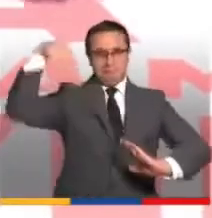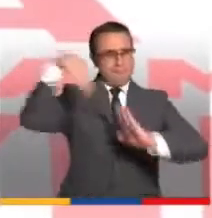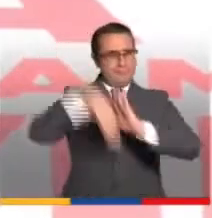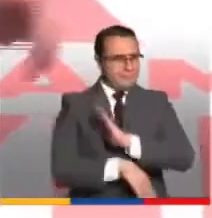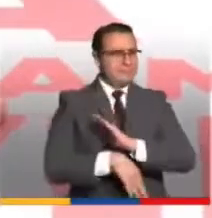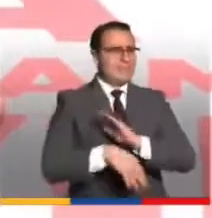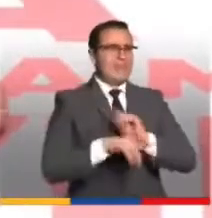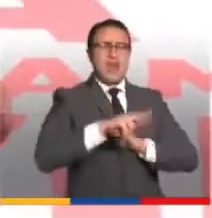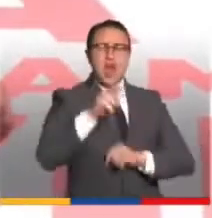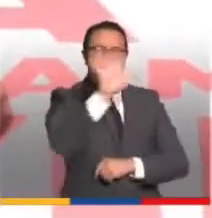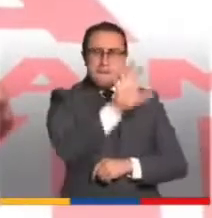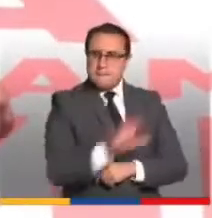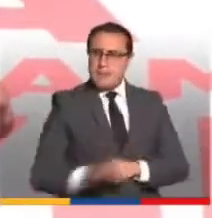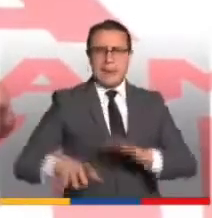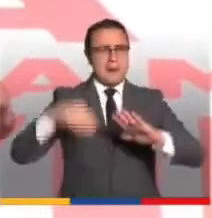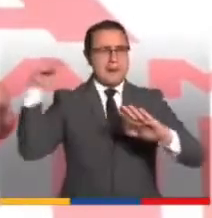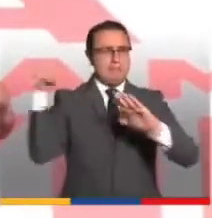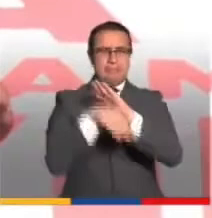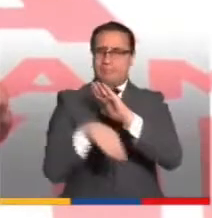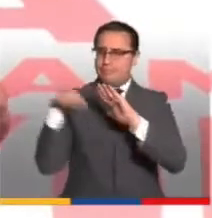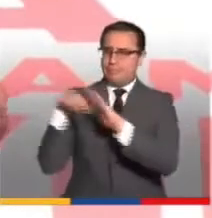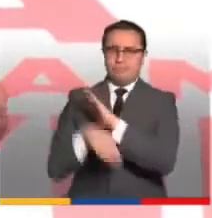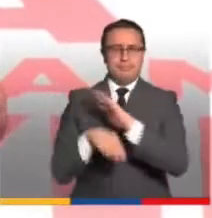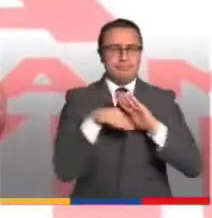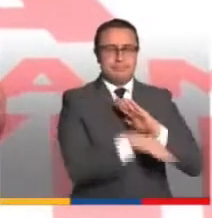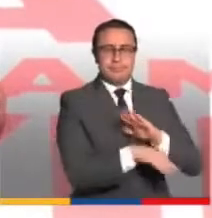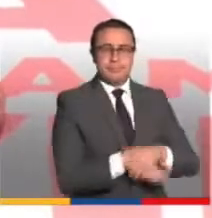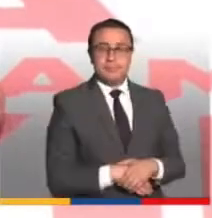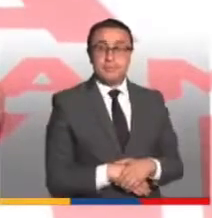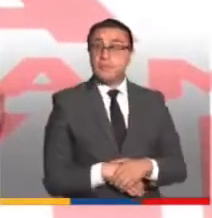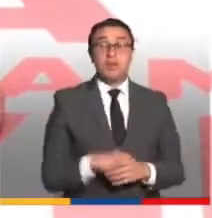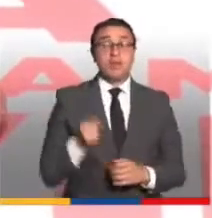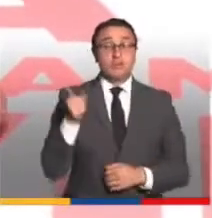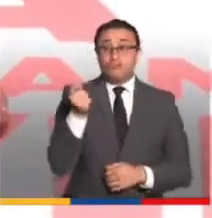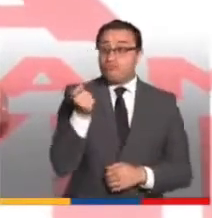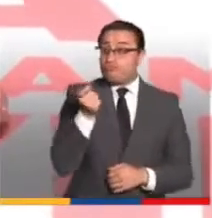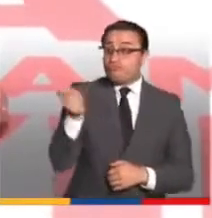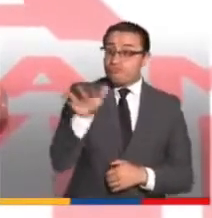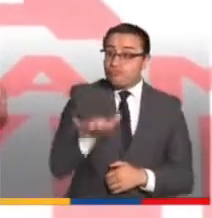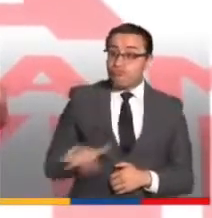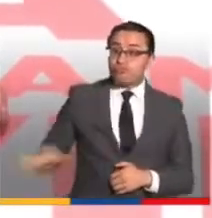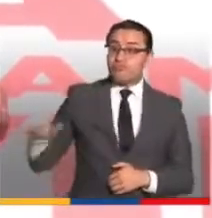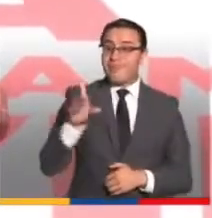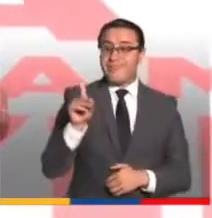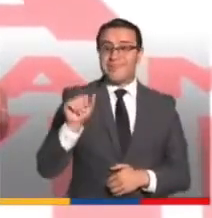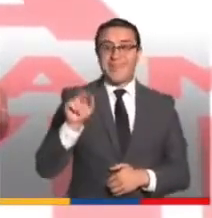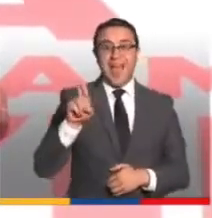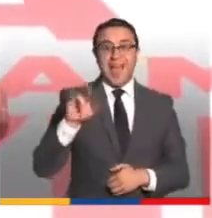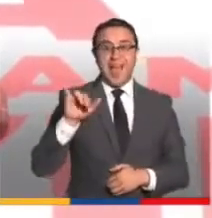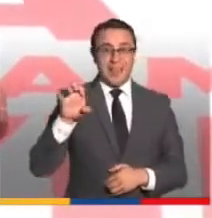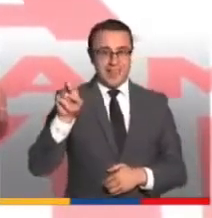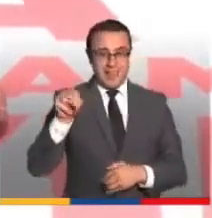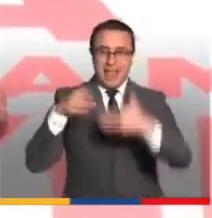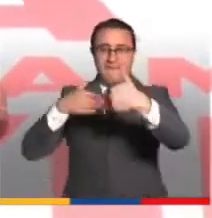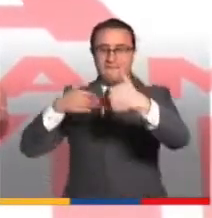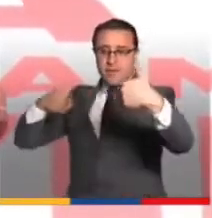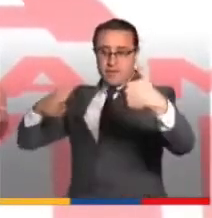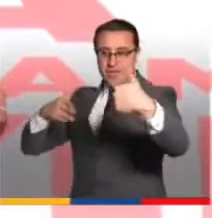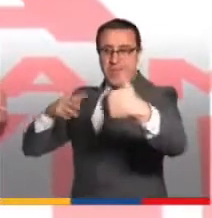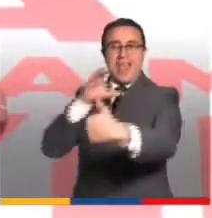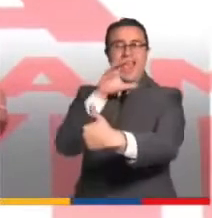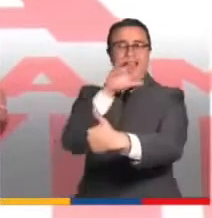aquí, cerca, por los lados del tapón del Darién, frontera